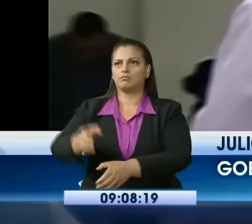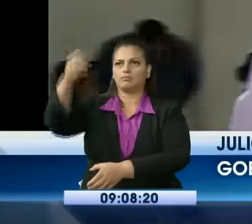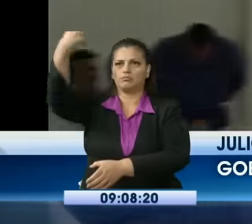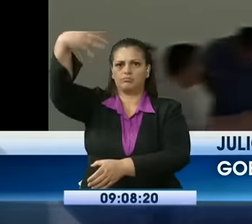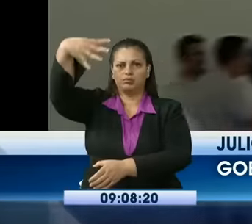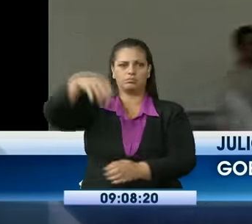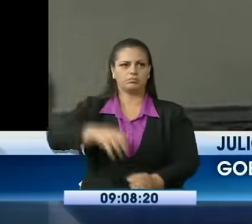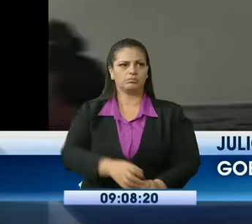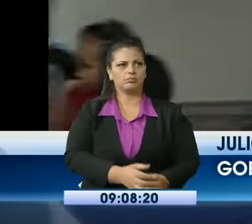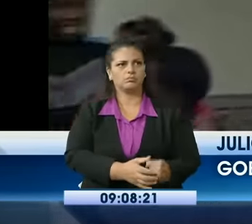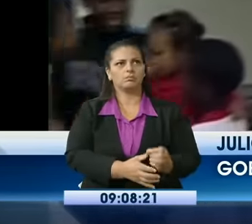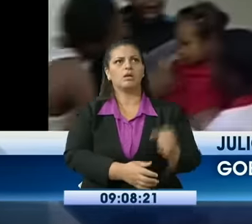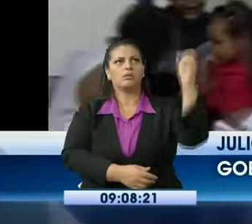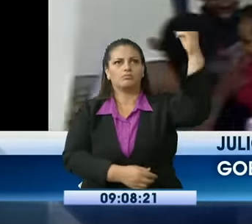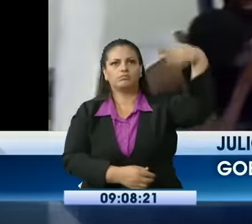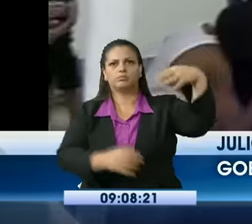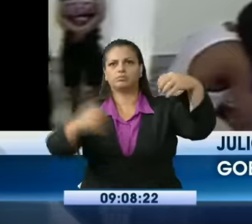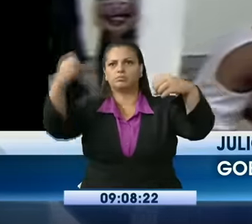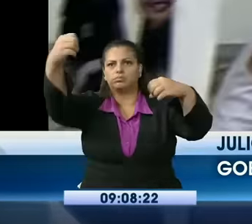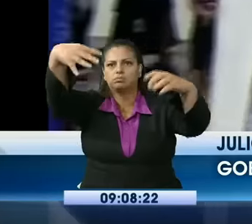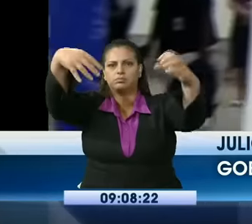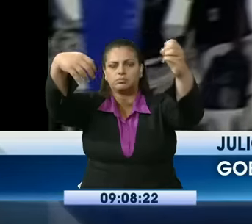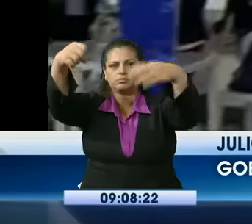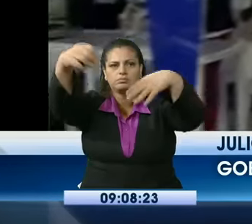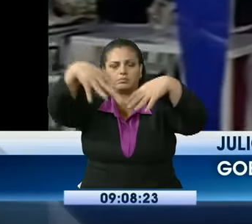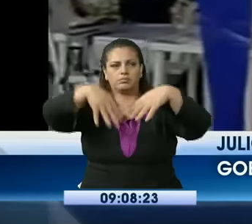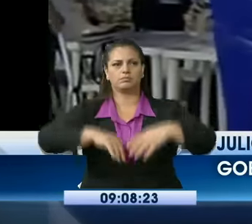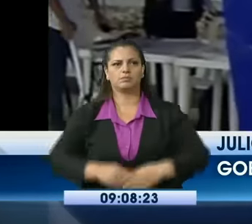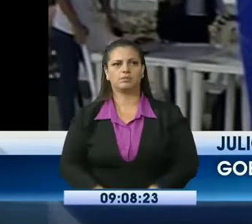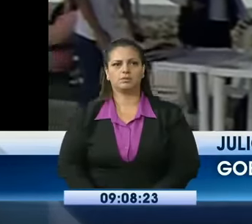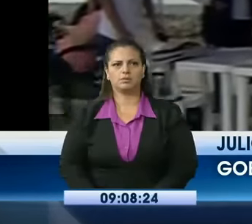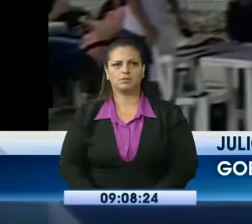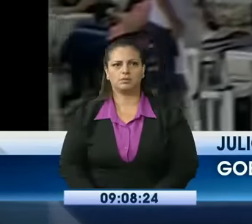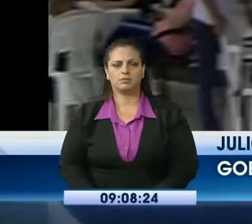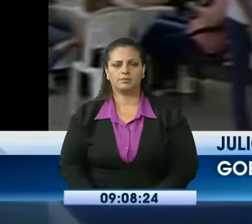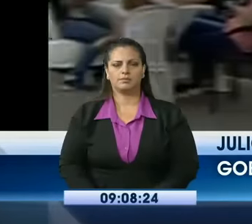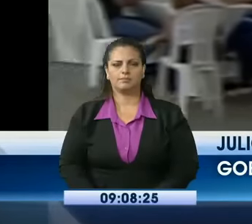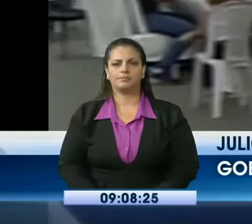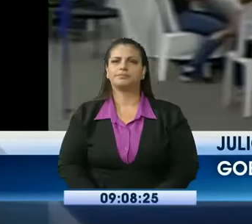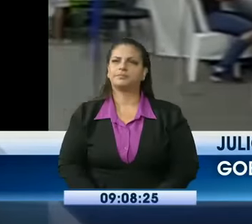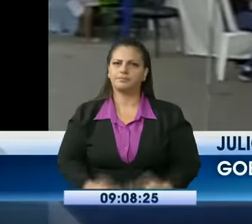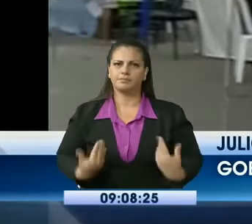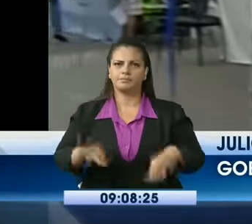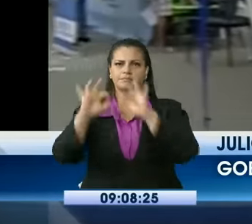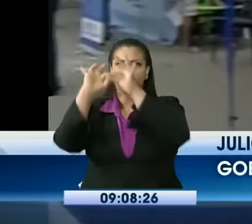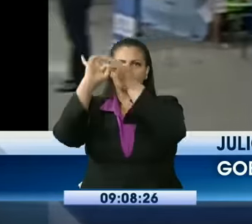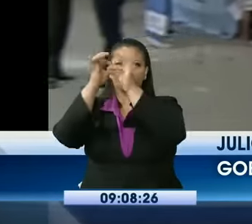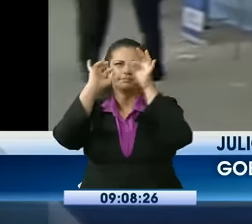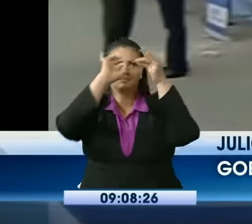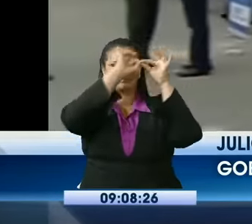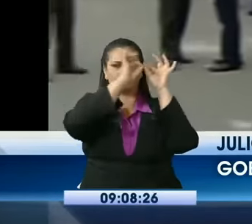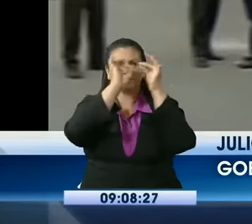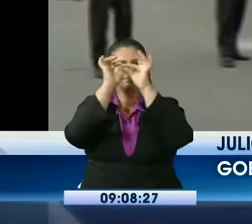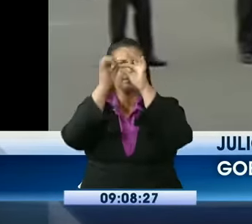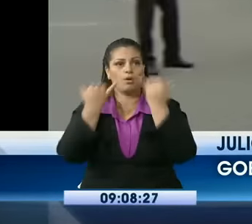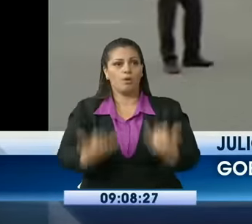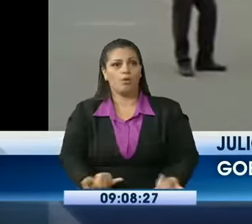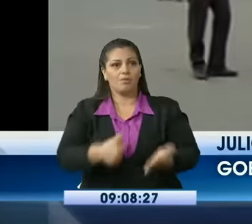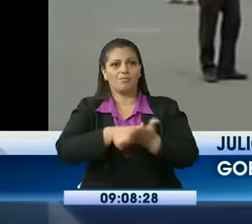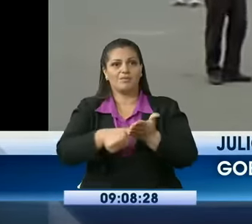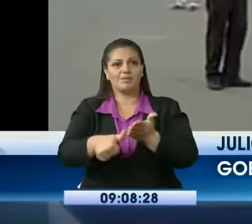ingreso de los chicos en la tarde, que también no contaba con la energía eléctrica, también ya se ha reparado ese tema. Hoy el Midubi está desplegando